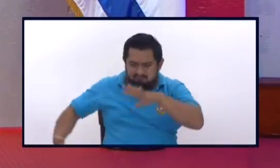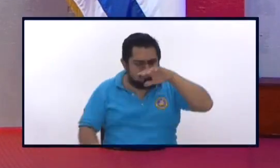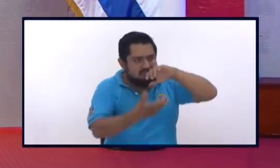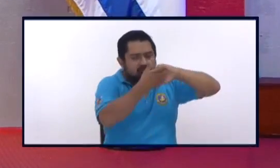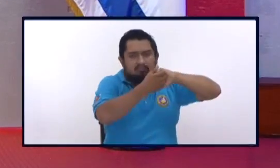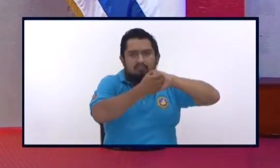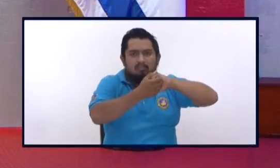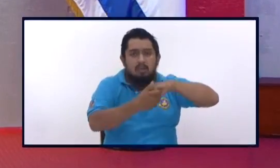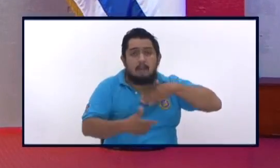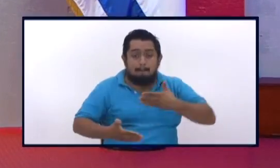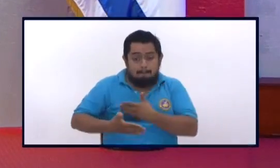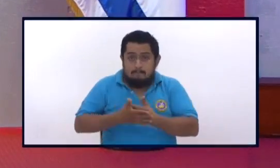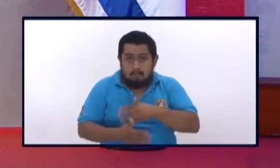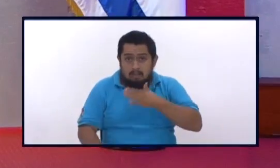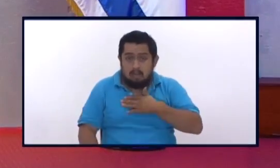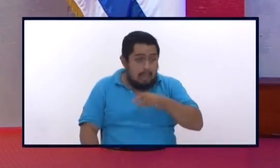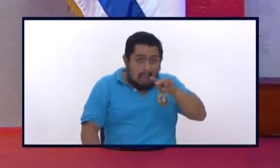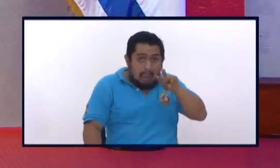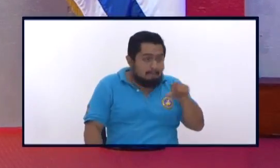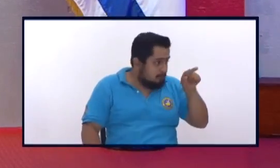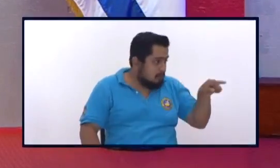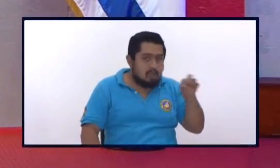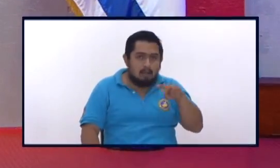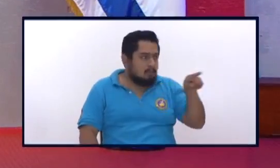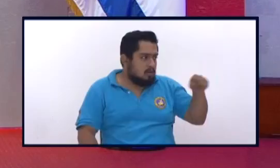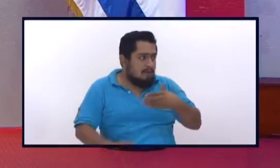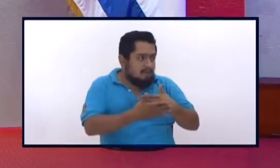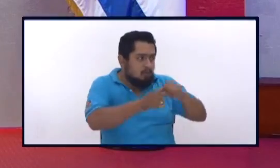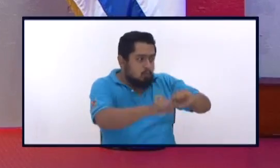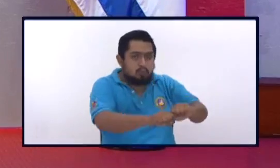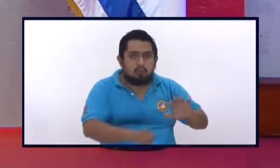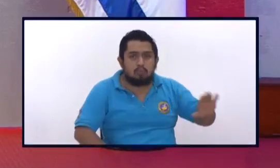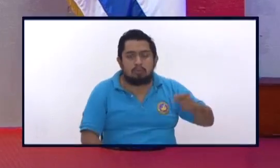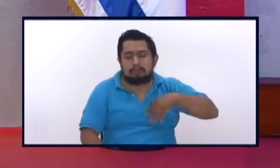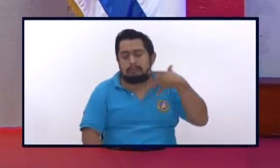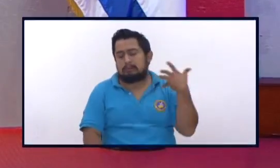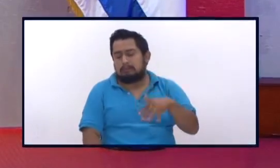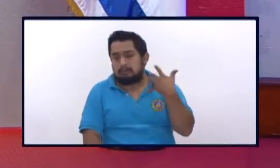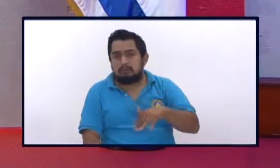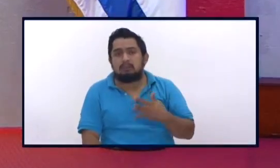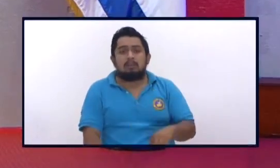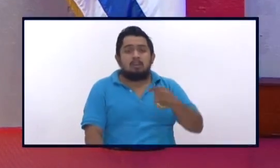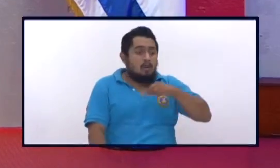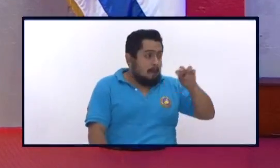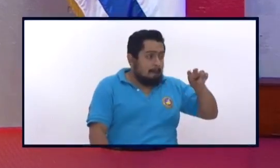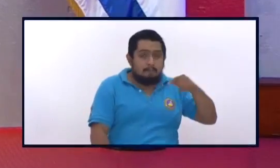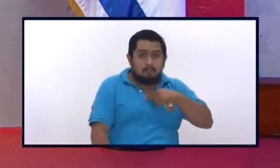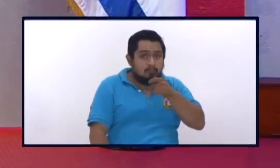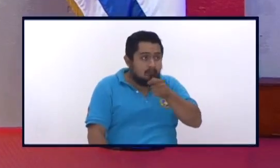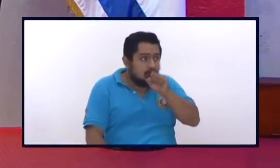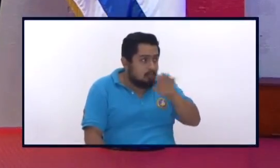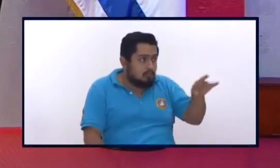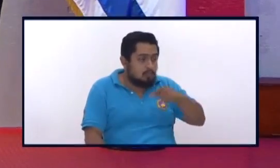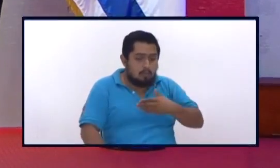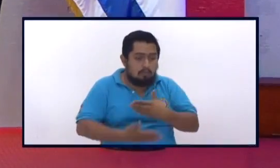tengo amigos que han perdido sus hijos y forman ese dolor en lo peor tuve un amigo que tuve que darle la noticia del asesinato